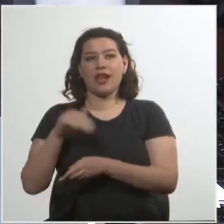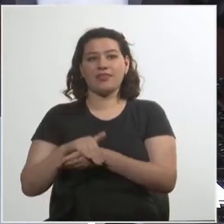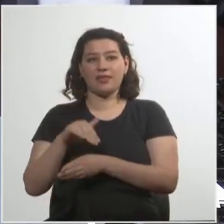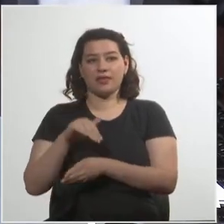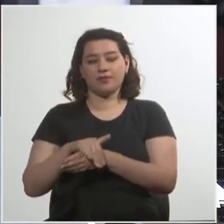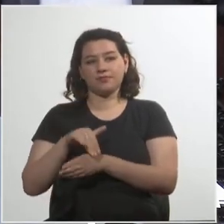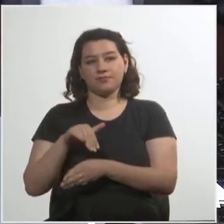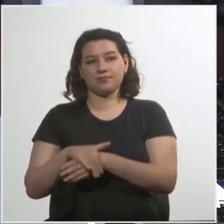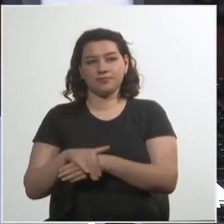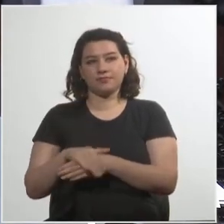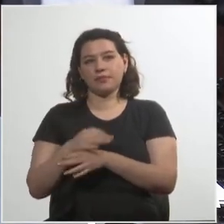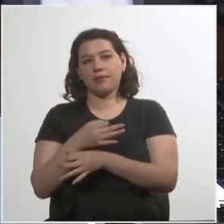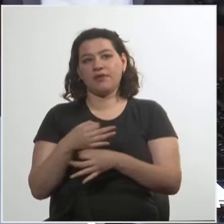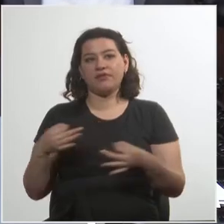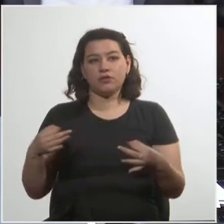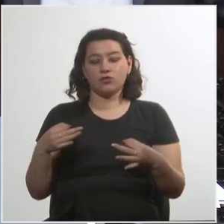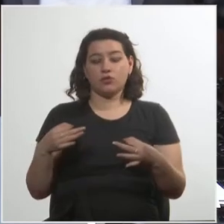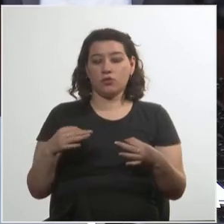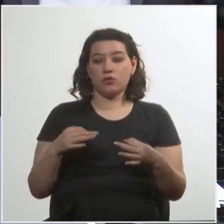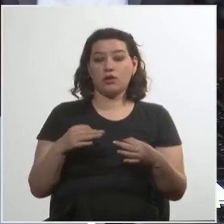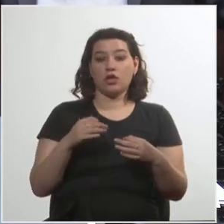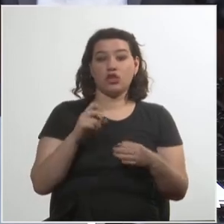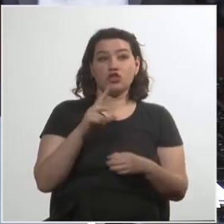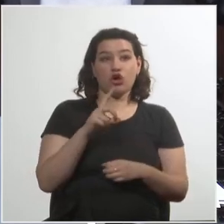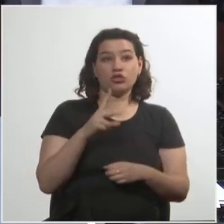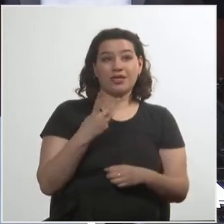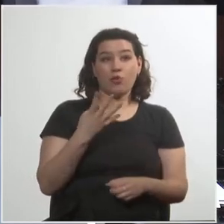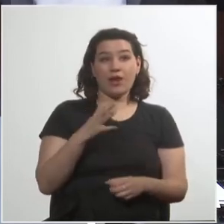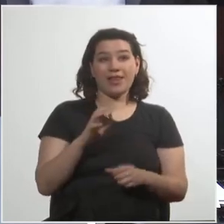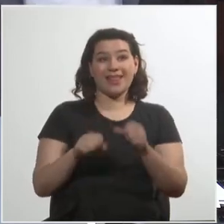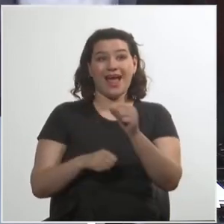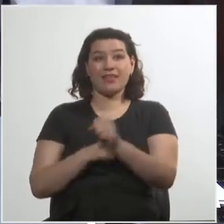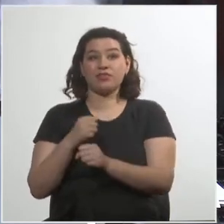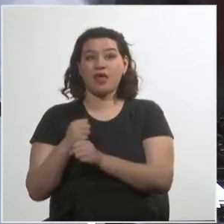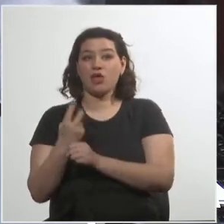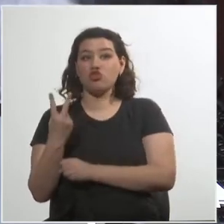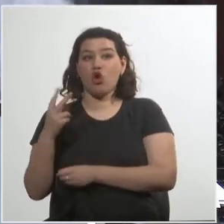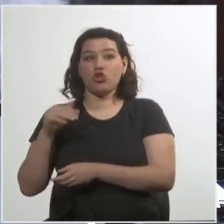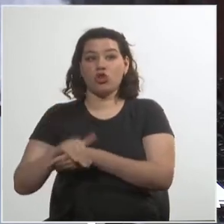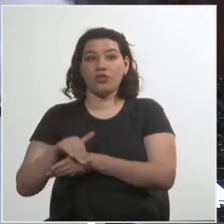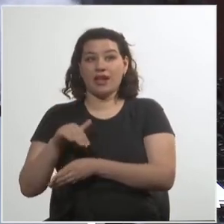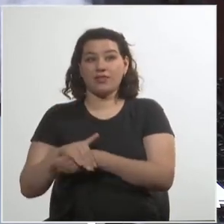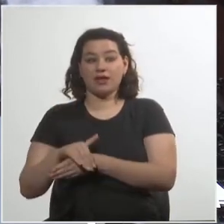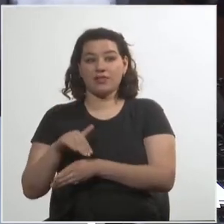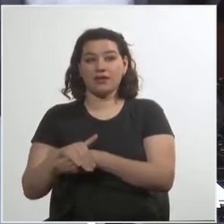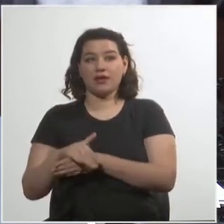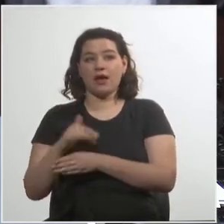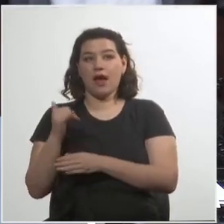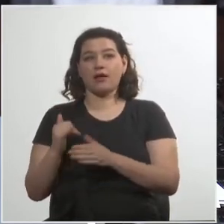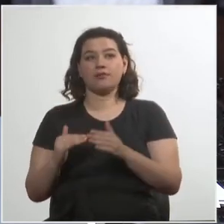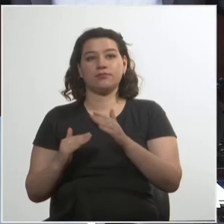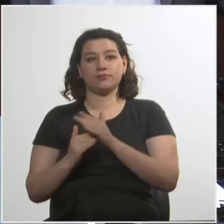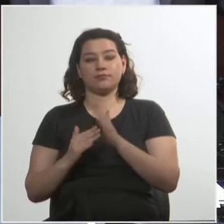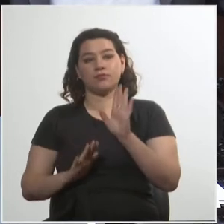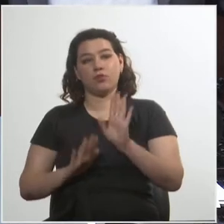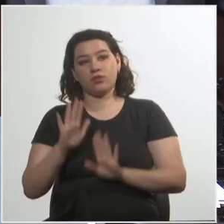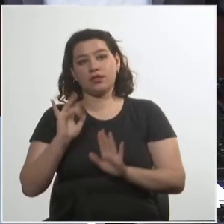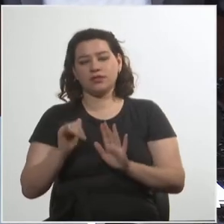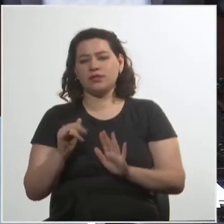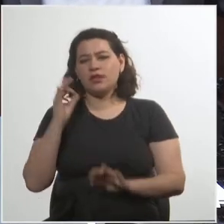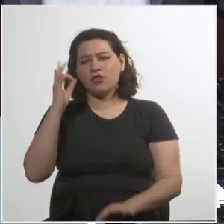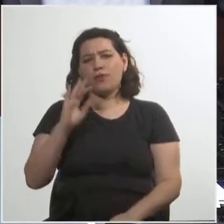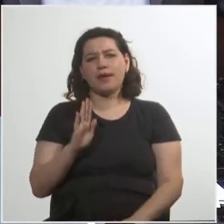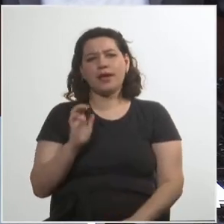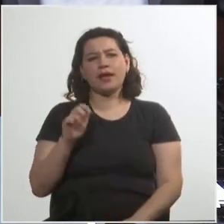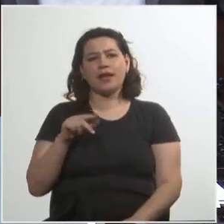Perfecto entonces desde las 12:40 hasta las 14 tenemos que proceder a votar senador